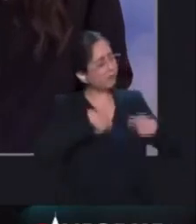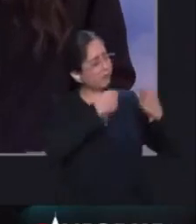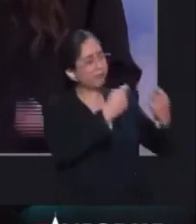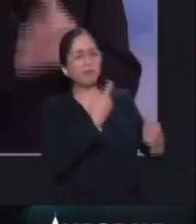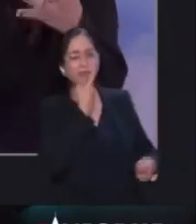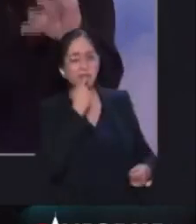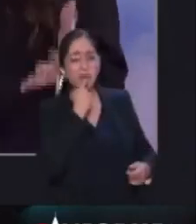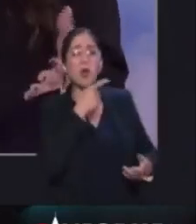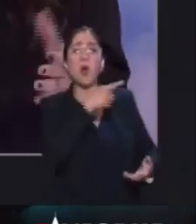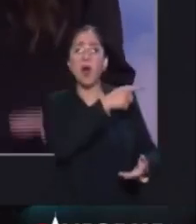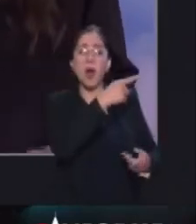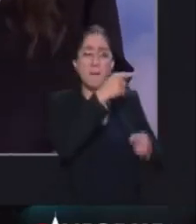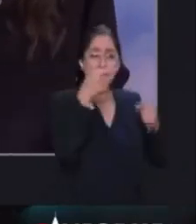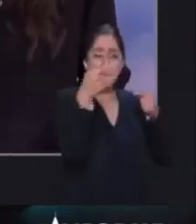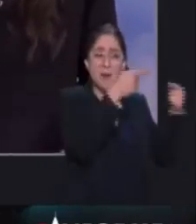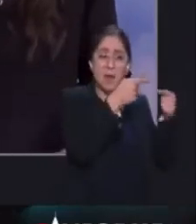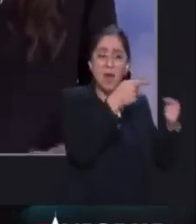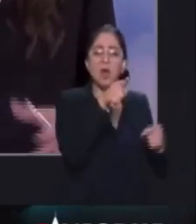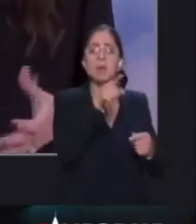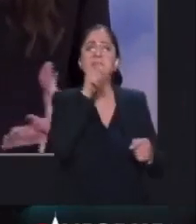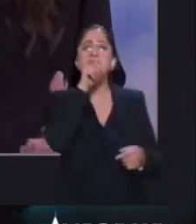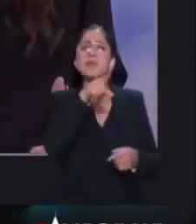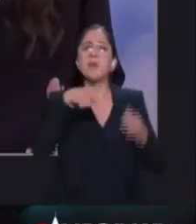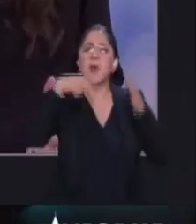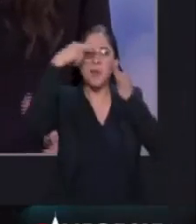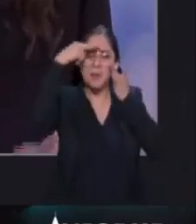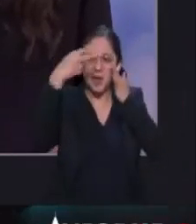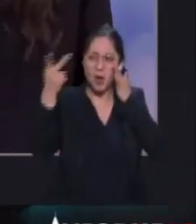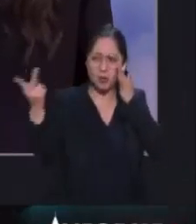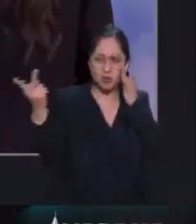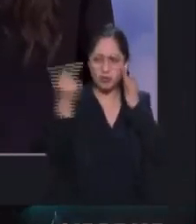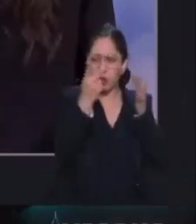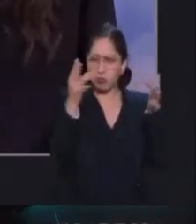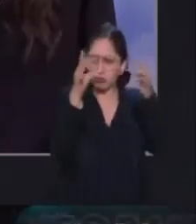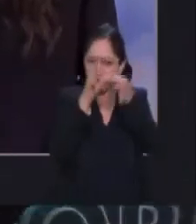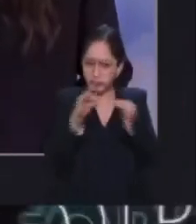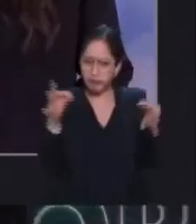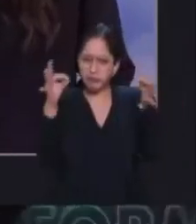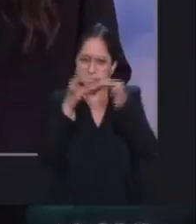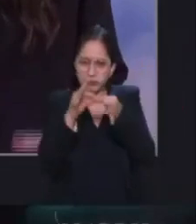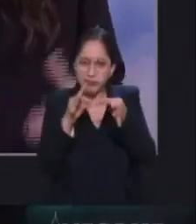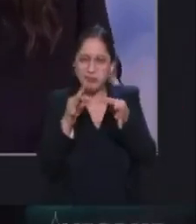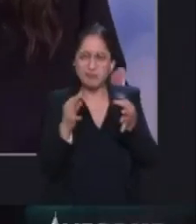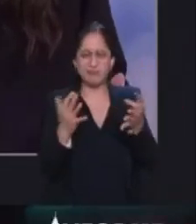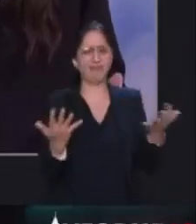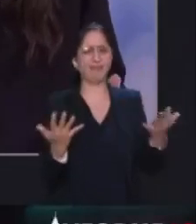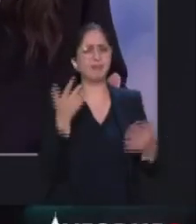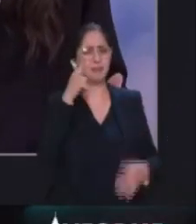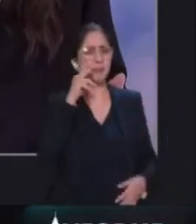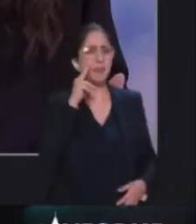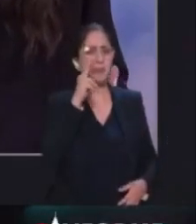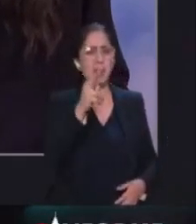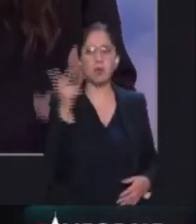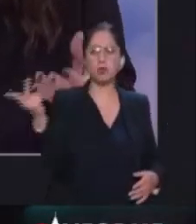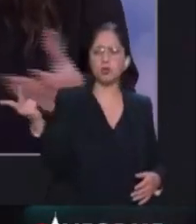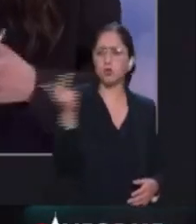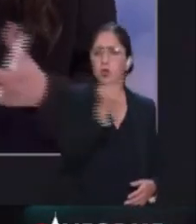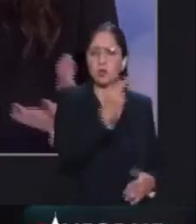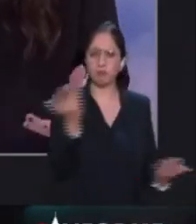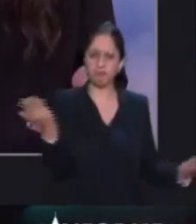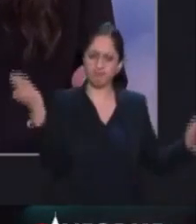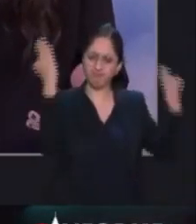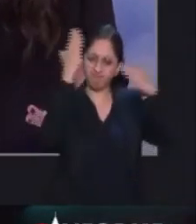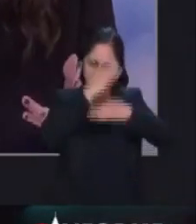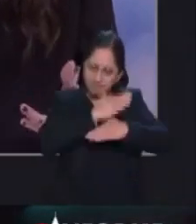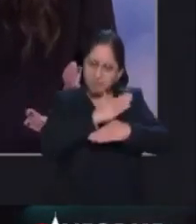se puede referir al discurso de Castillo, pero también a la situación misma en donde vemos un discurso conciliador, efectivamente,